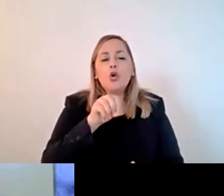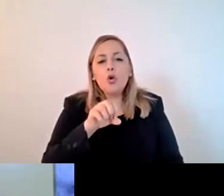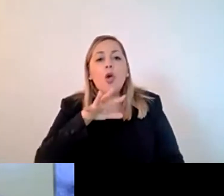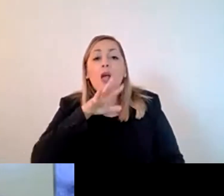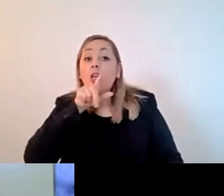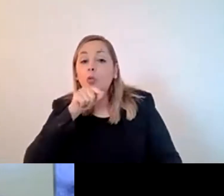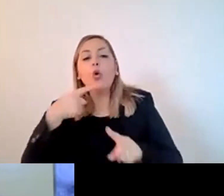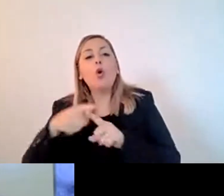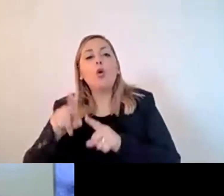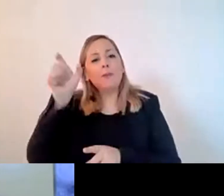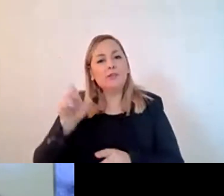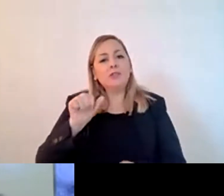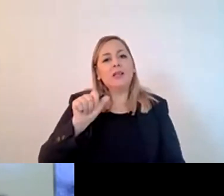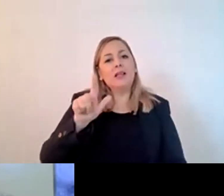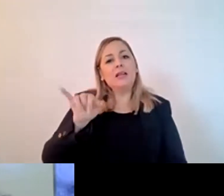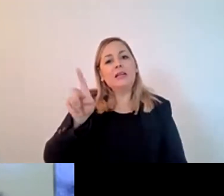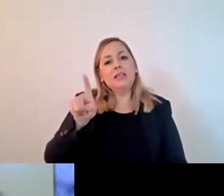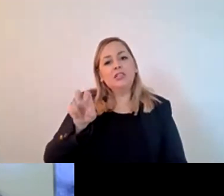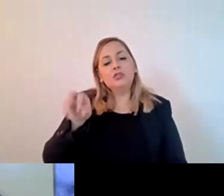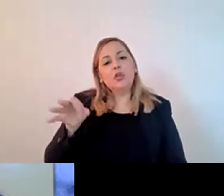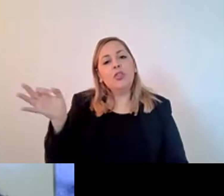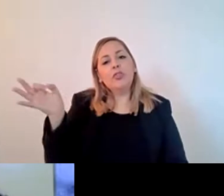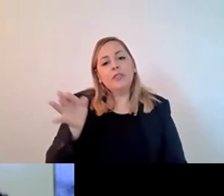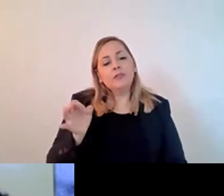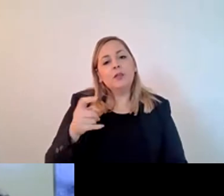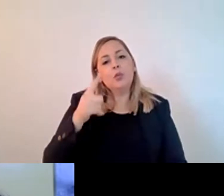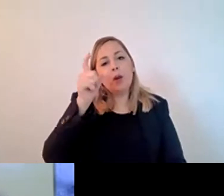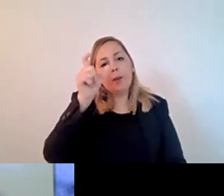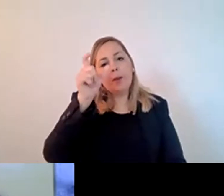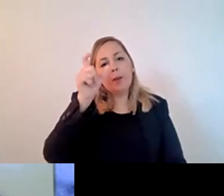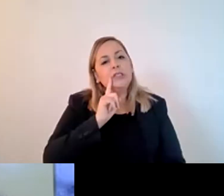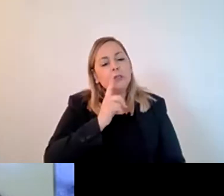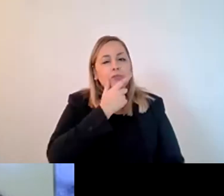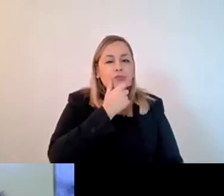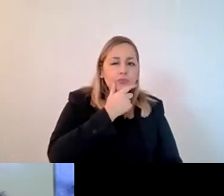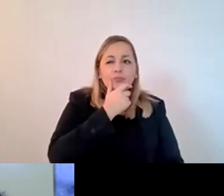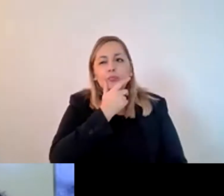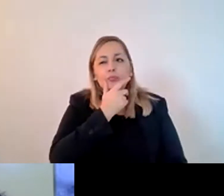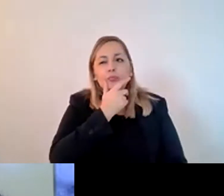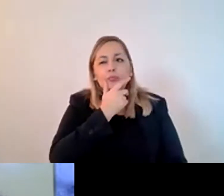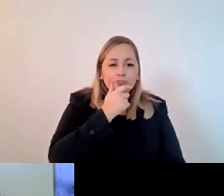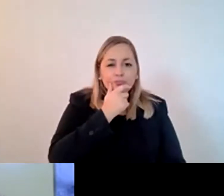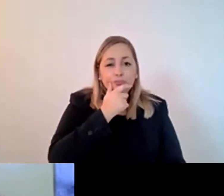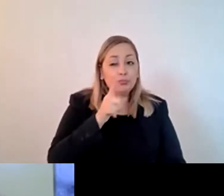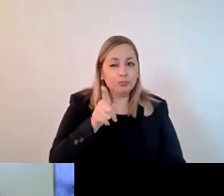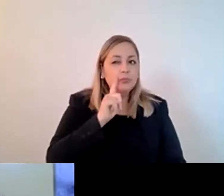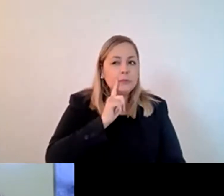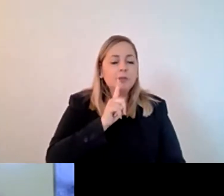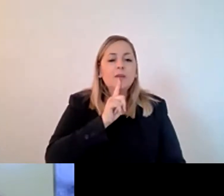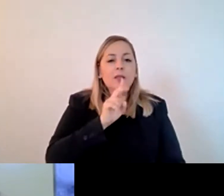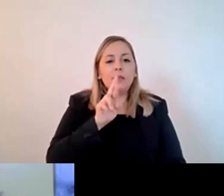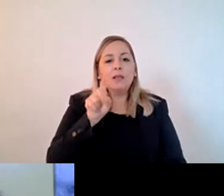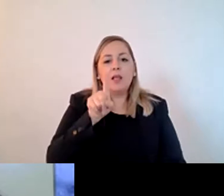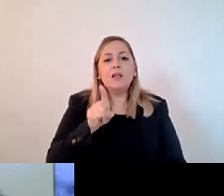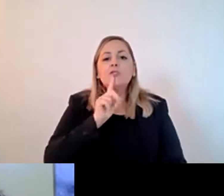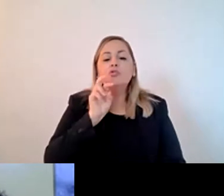Allison, que dice que si una persona, por ejemplo, tiene sospechas de que tiene este trastorno, ¿cuál